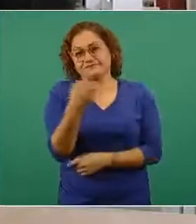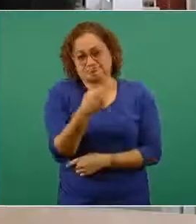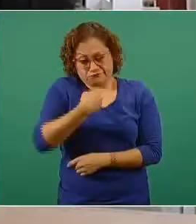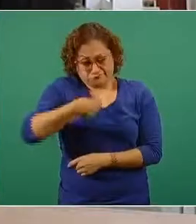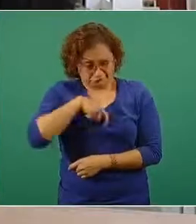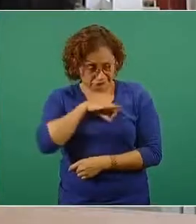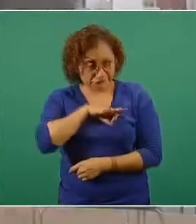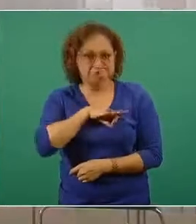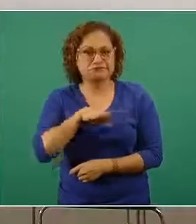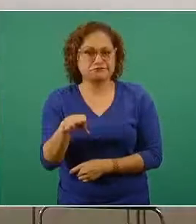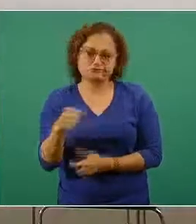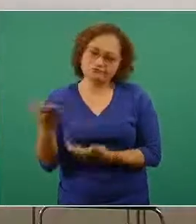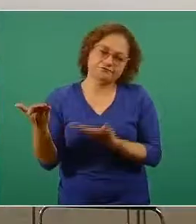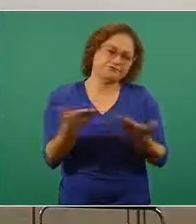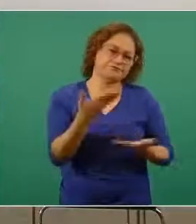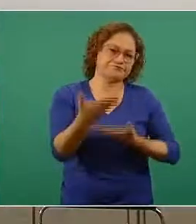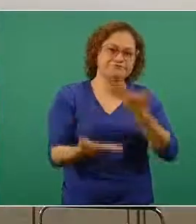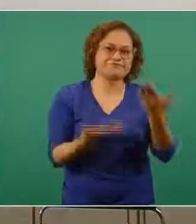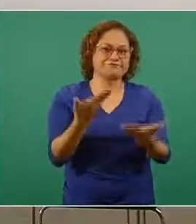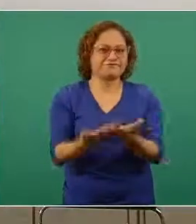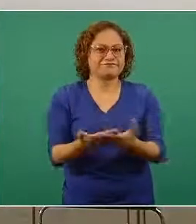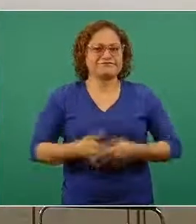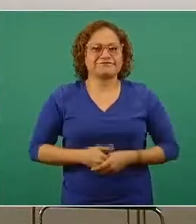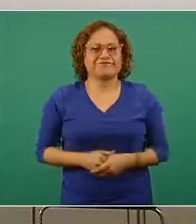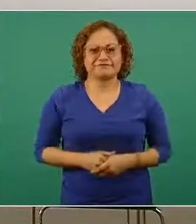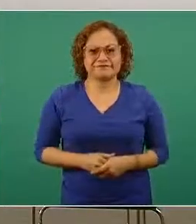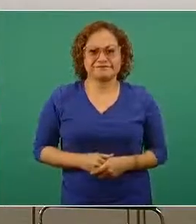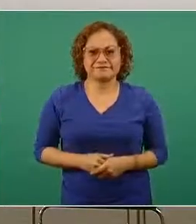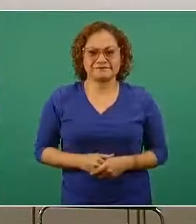esa gente, pues para eso estamos.